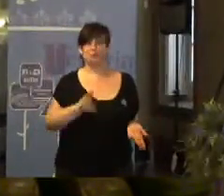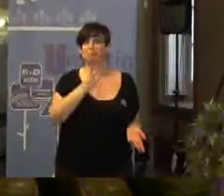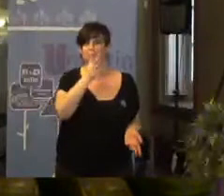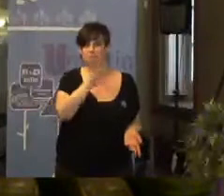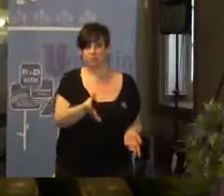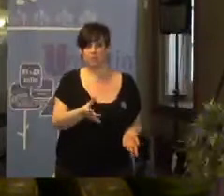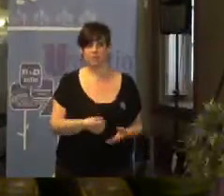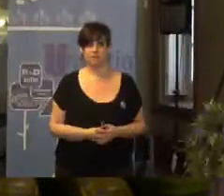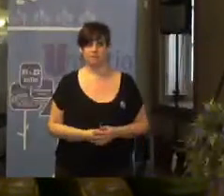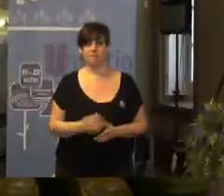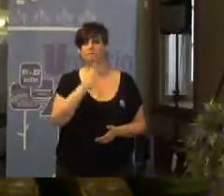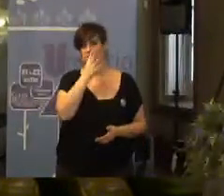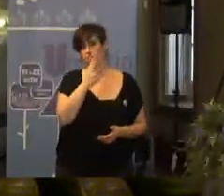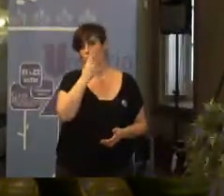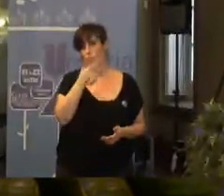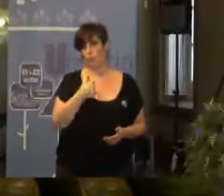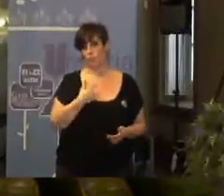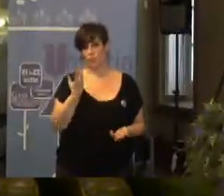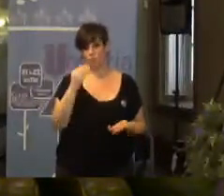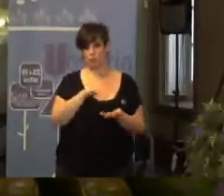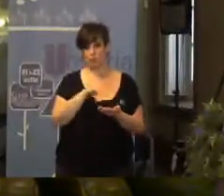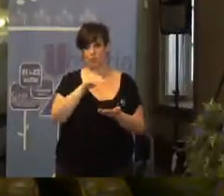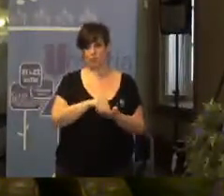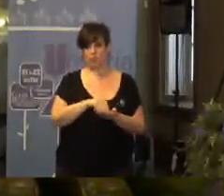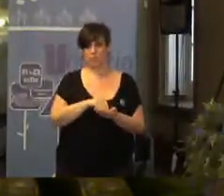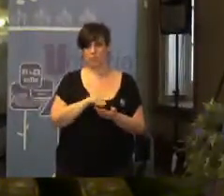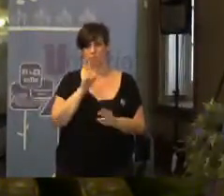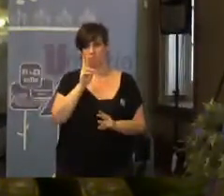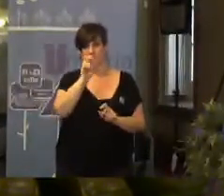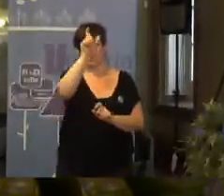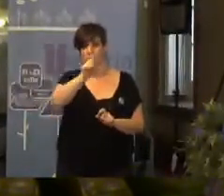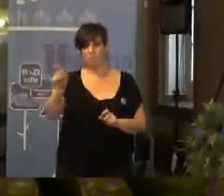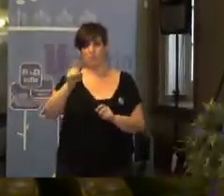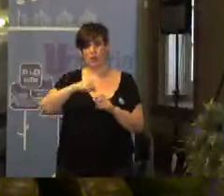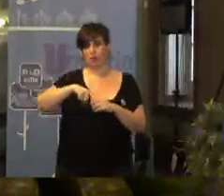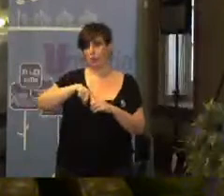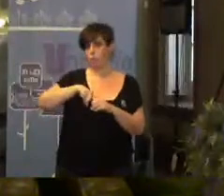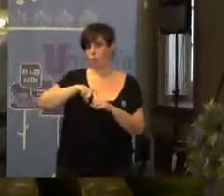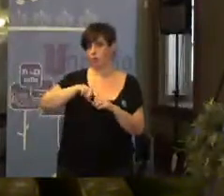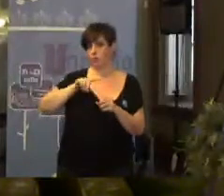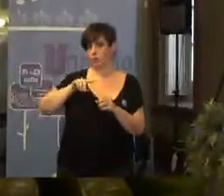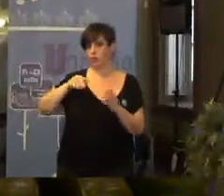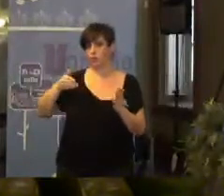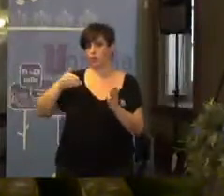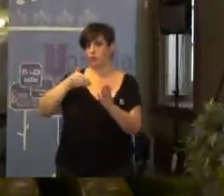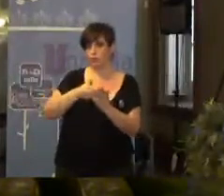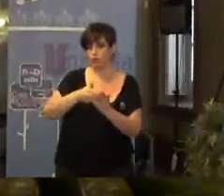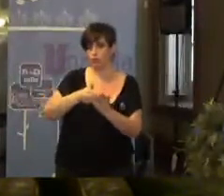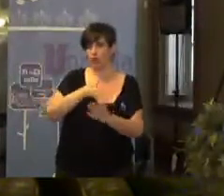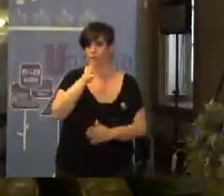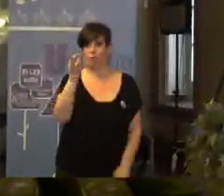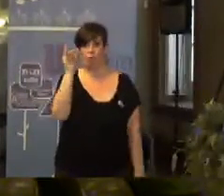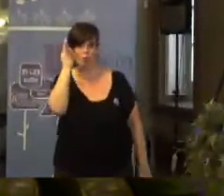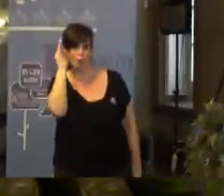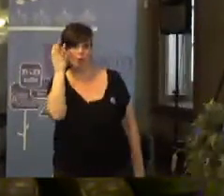Porque teño visto tamén exemplos de persoas que chegan a determinados postos bueno, valéndose de que son mulleres, de